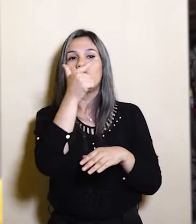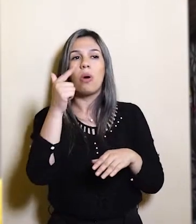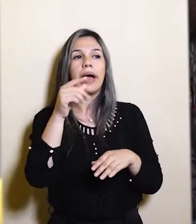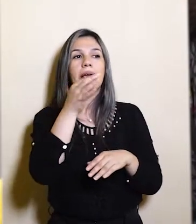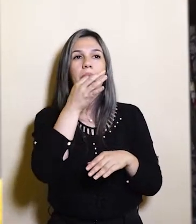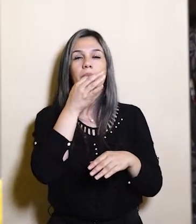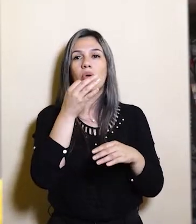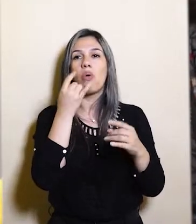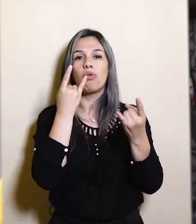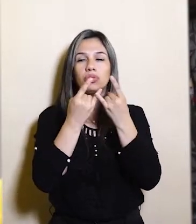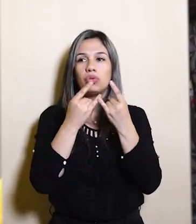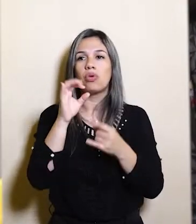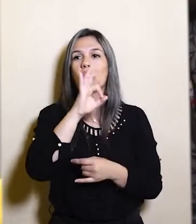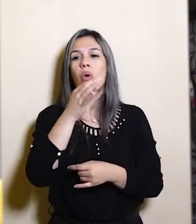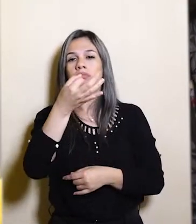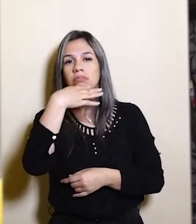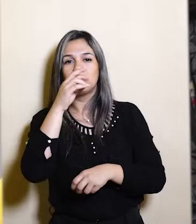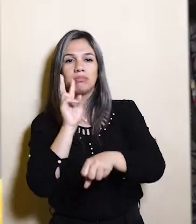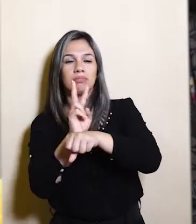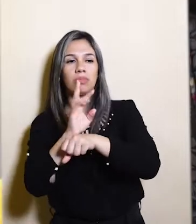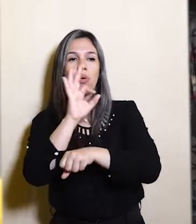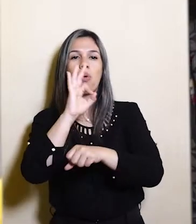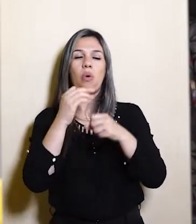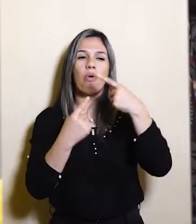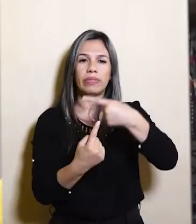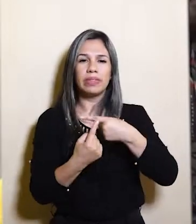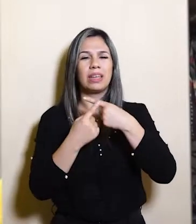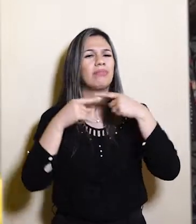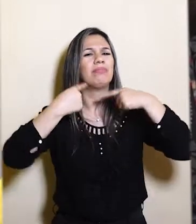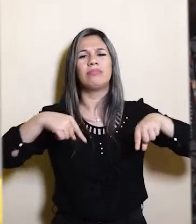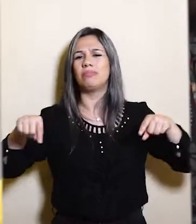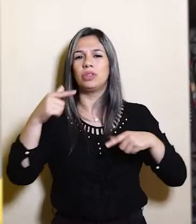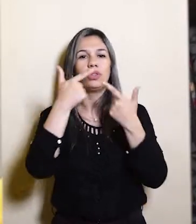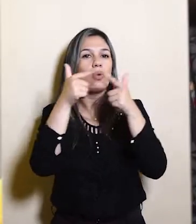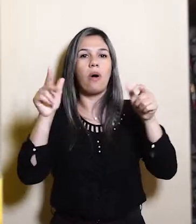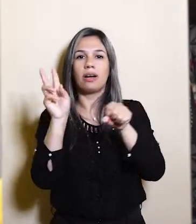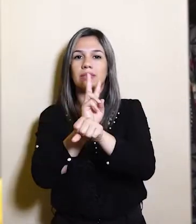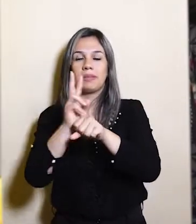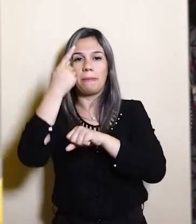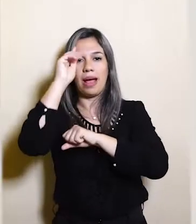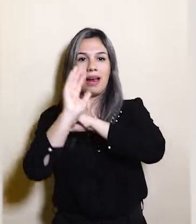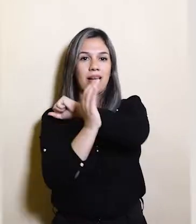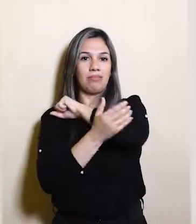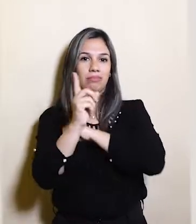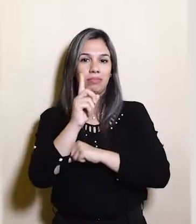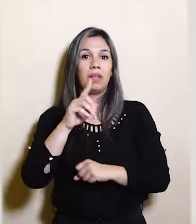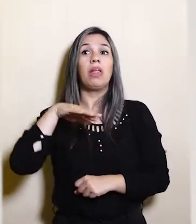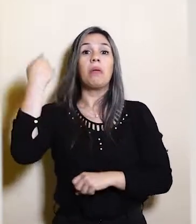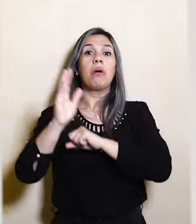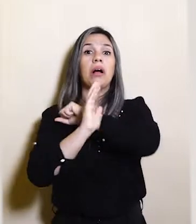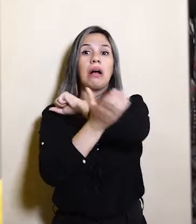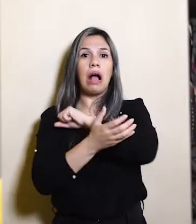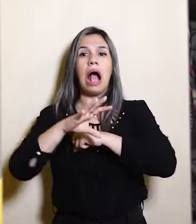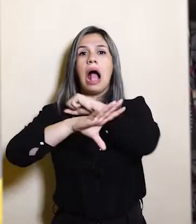anticonceptivos. Pero tampoco tienen acceso a servicios de aborto, o el aborto clandestino sigue cobrando la vida de miles de